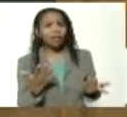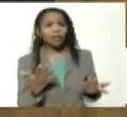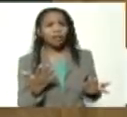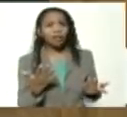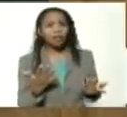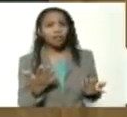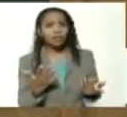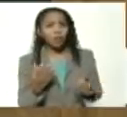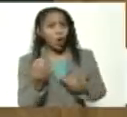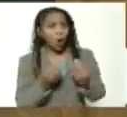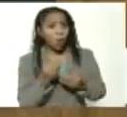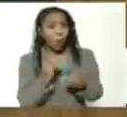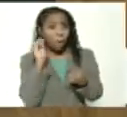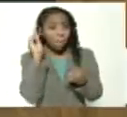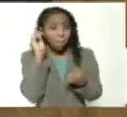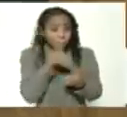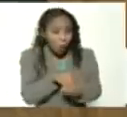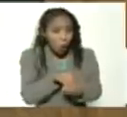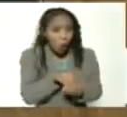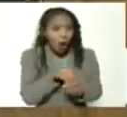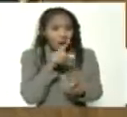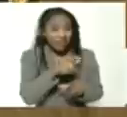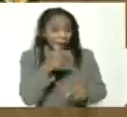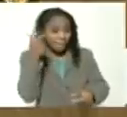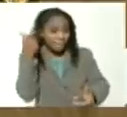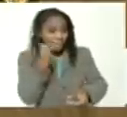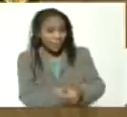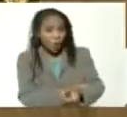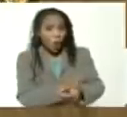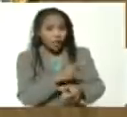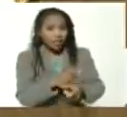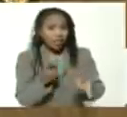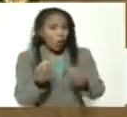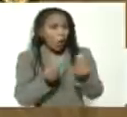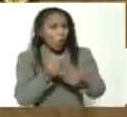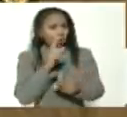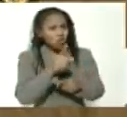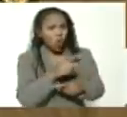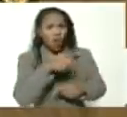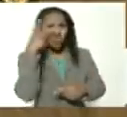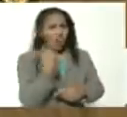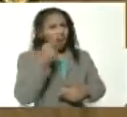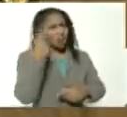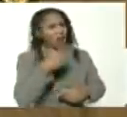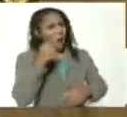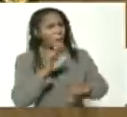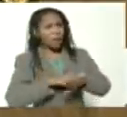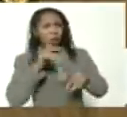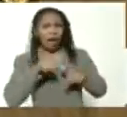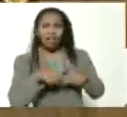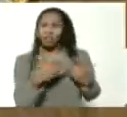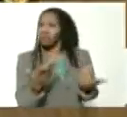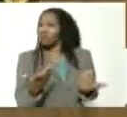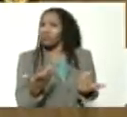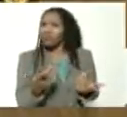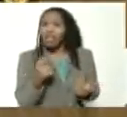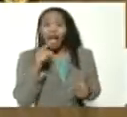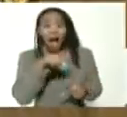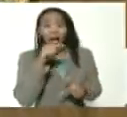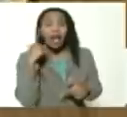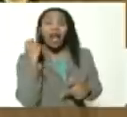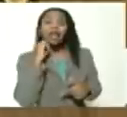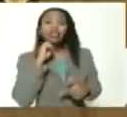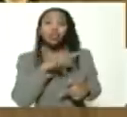les inocularon ese veneno? ¿Cómo tú vas a negar que eso pasó aquí, si está en la historia